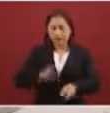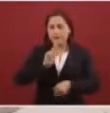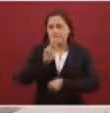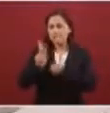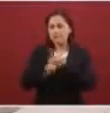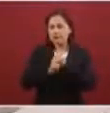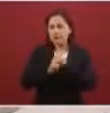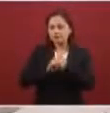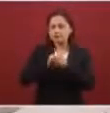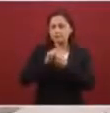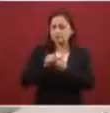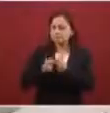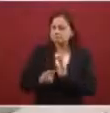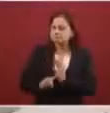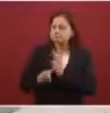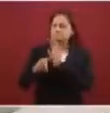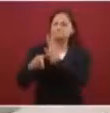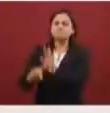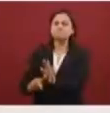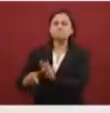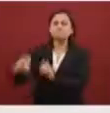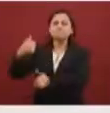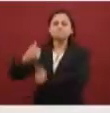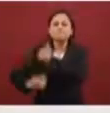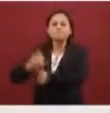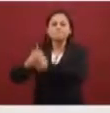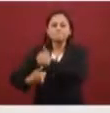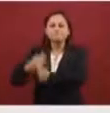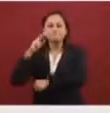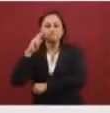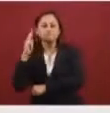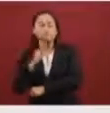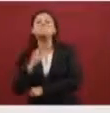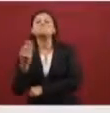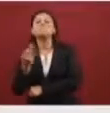encarna el orgullo nacional.